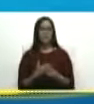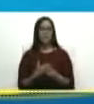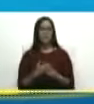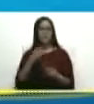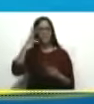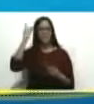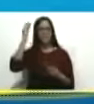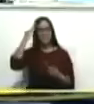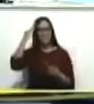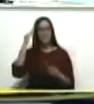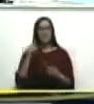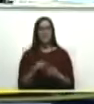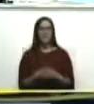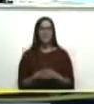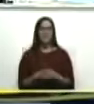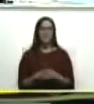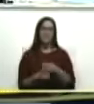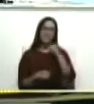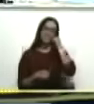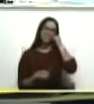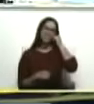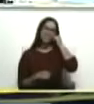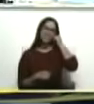Delcy sabe de eso también.